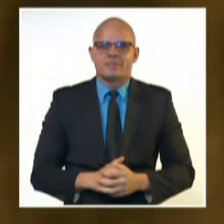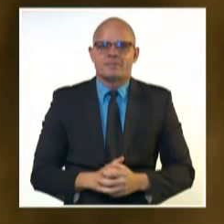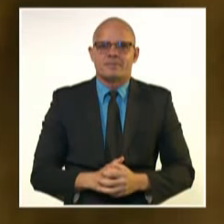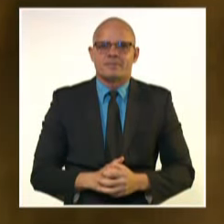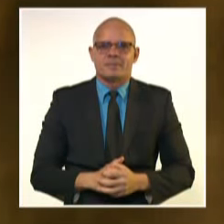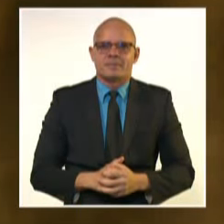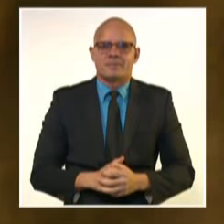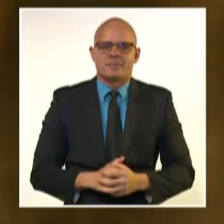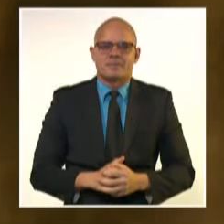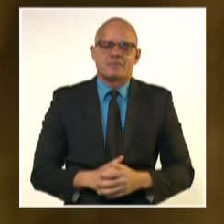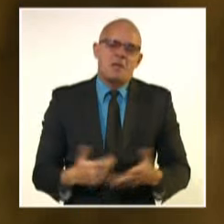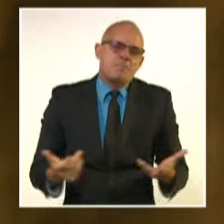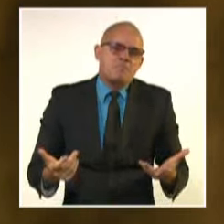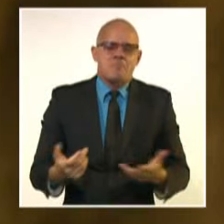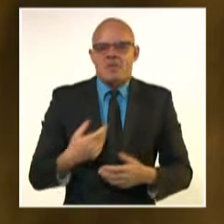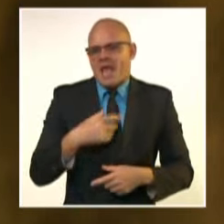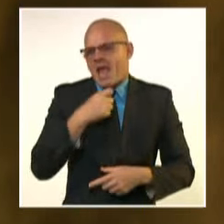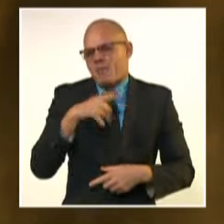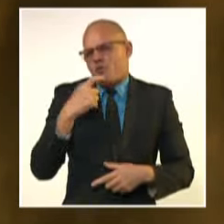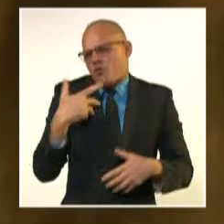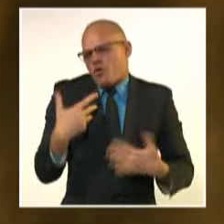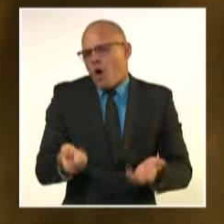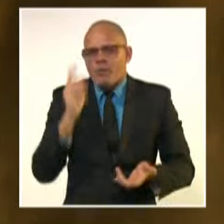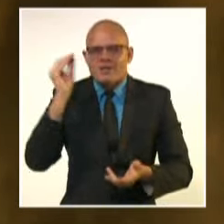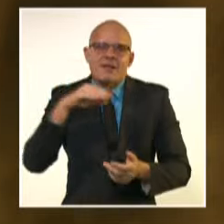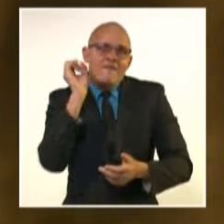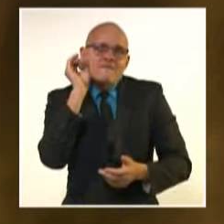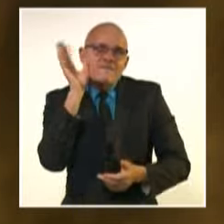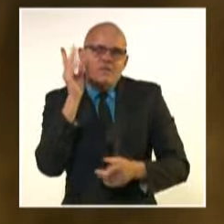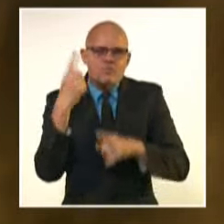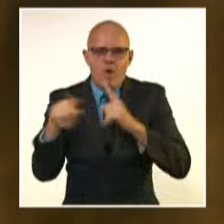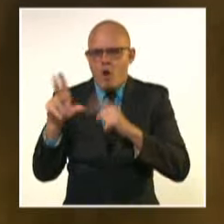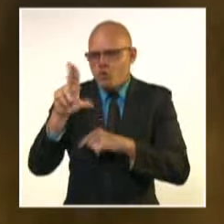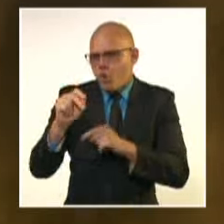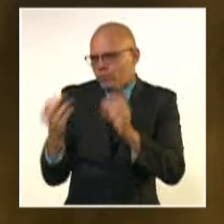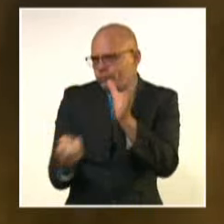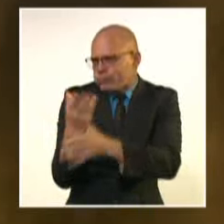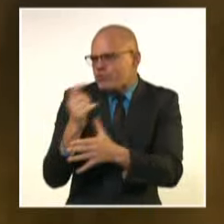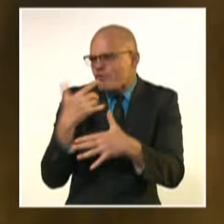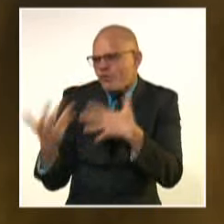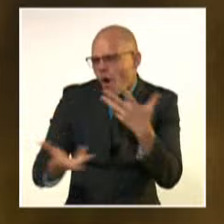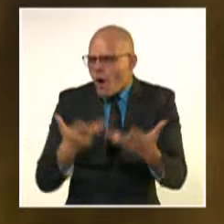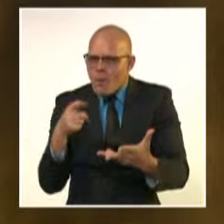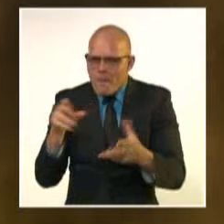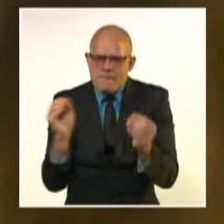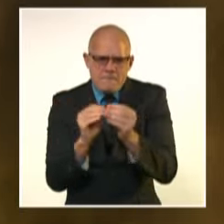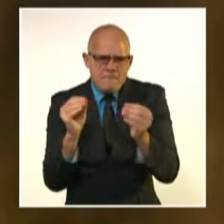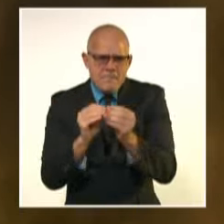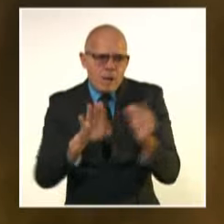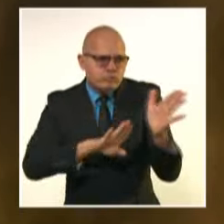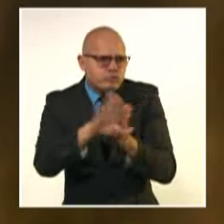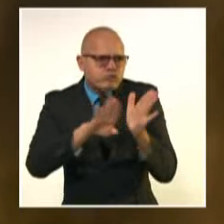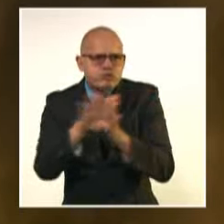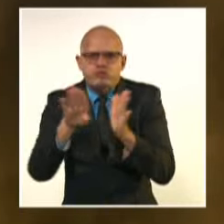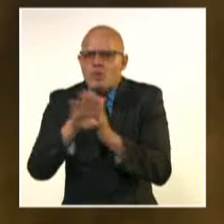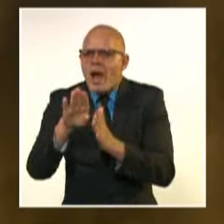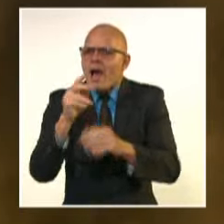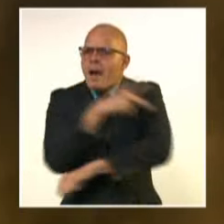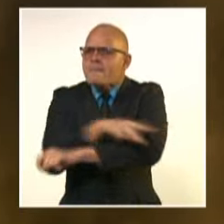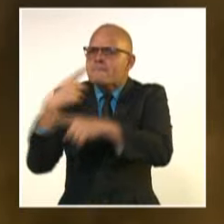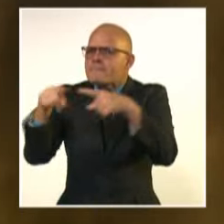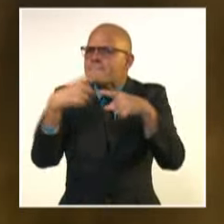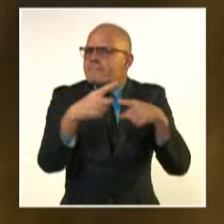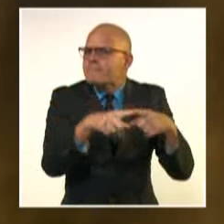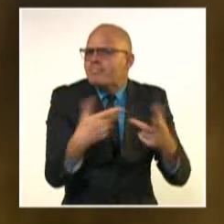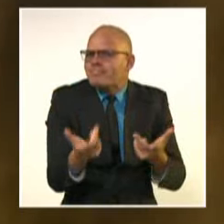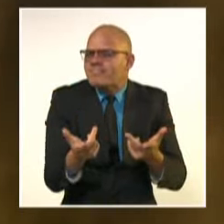¿De qué manera los proyectos innovadores a escala local tienen puntos en común con avances científicos internacionales? ¿Cómo los